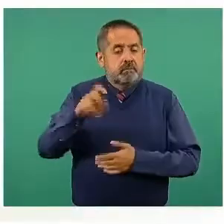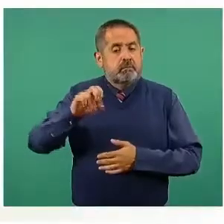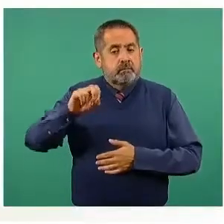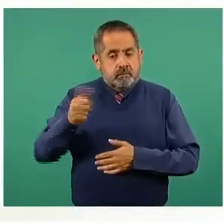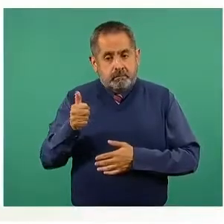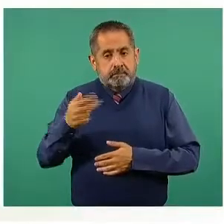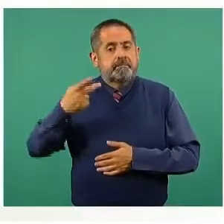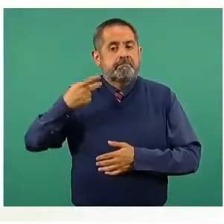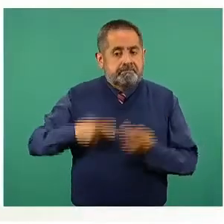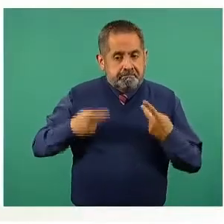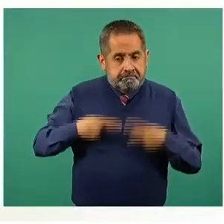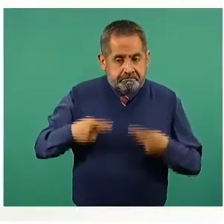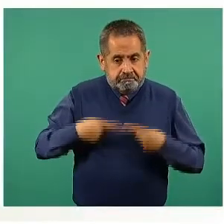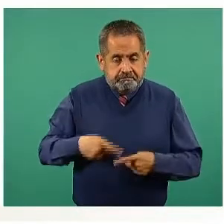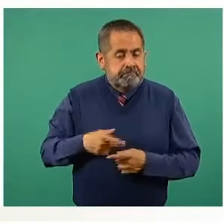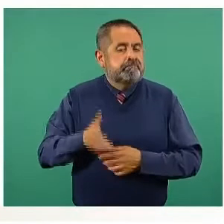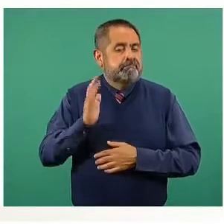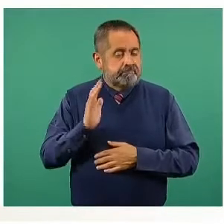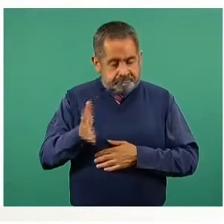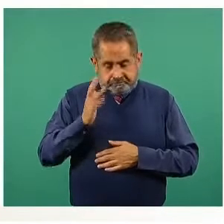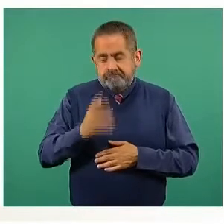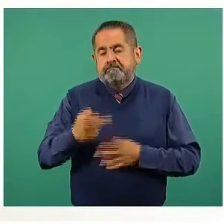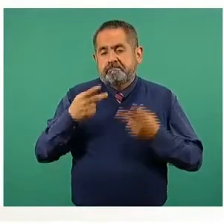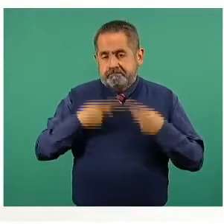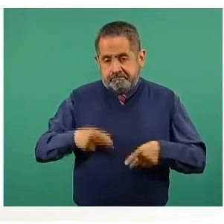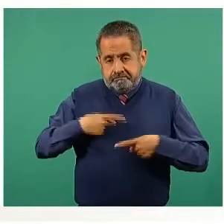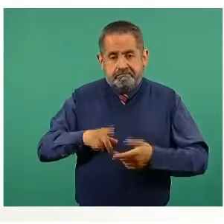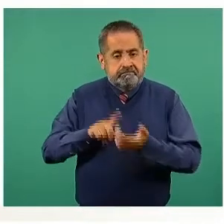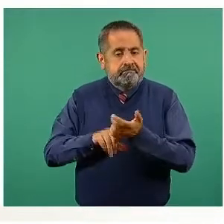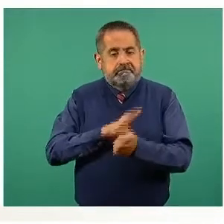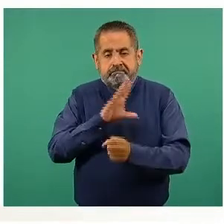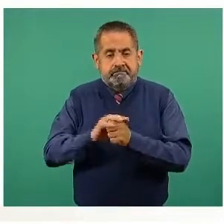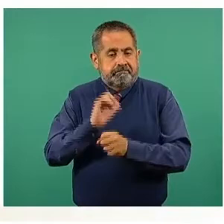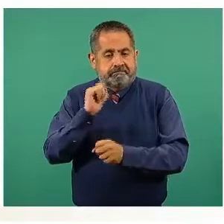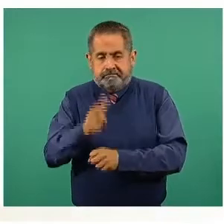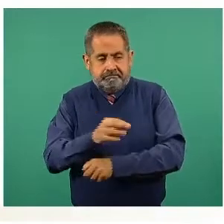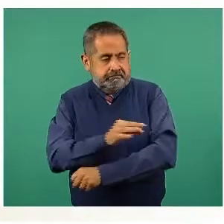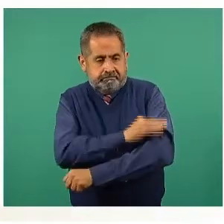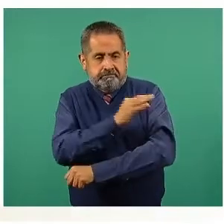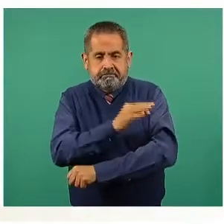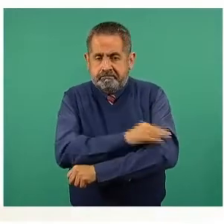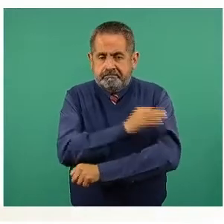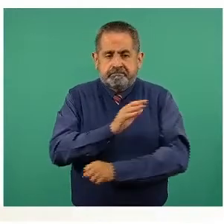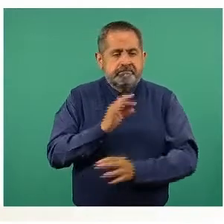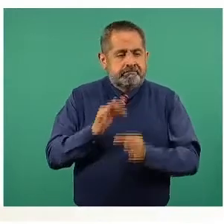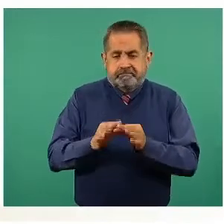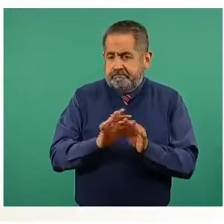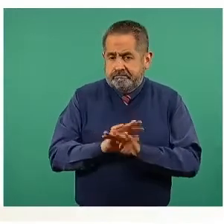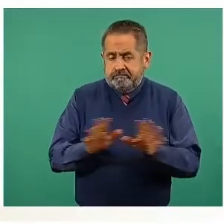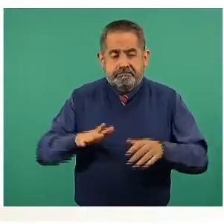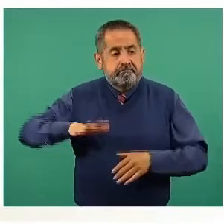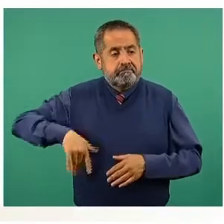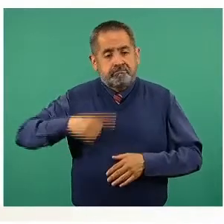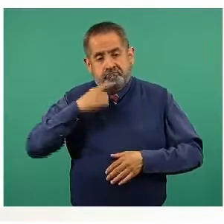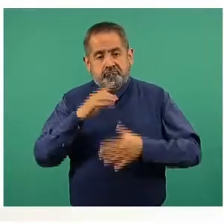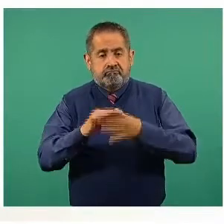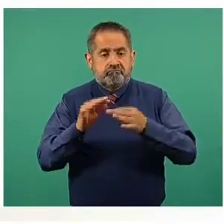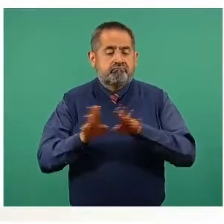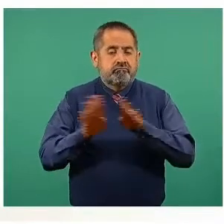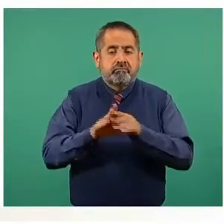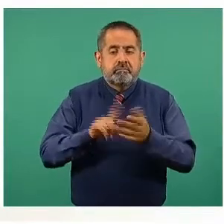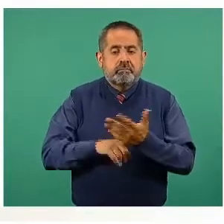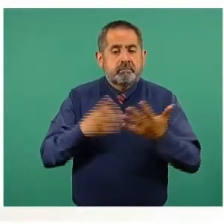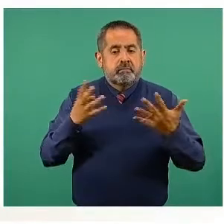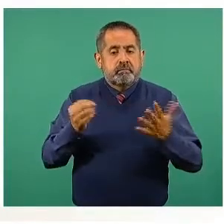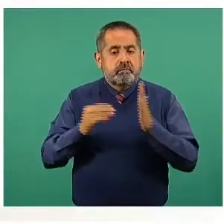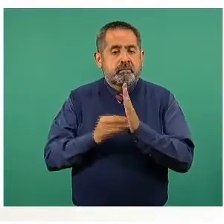15.544.106 personas que han recibido alguna dosis de vacuna y, como se dijo al inicio, 9,5